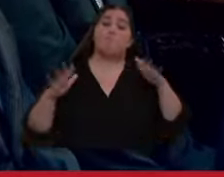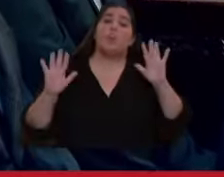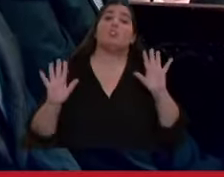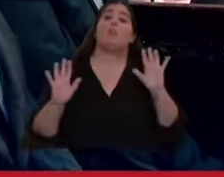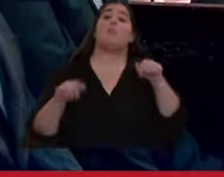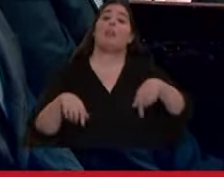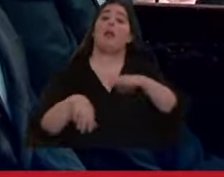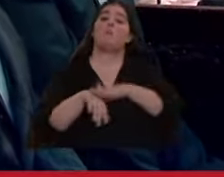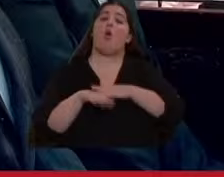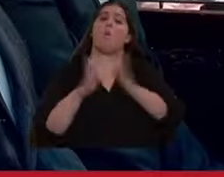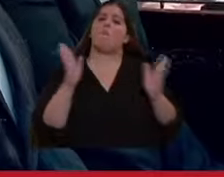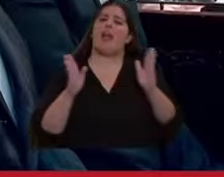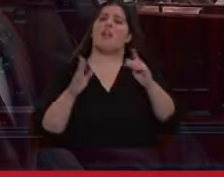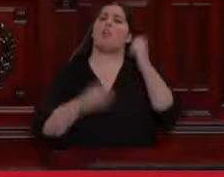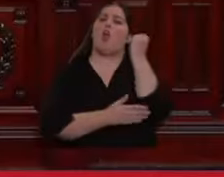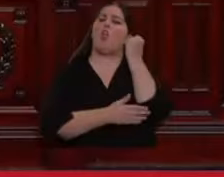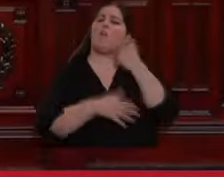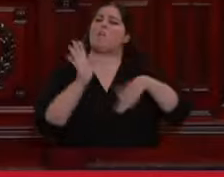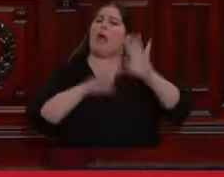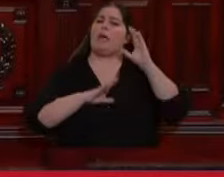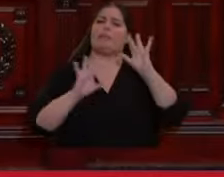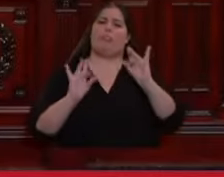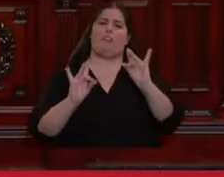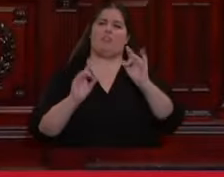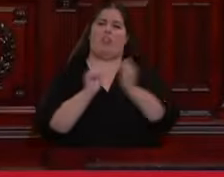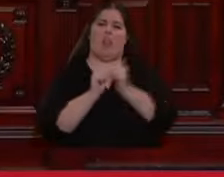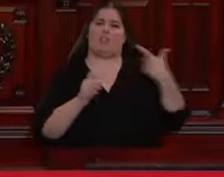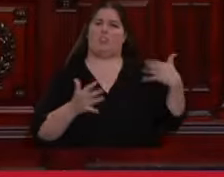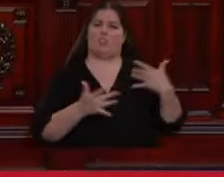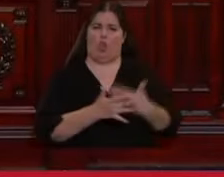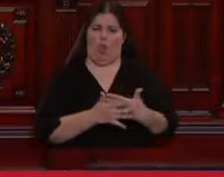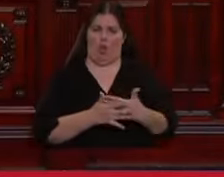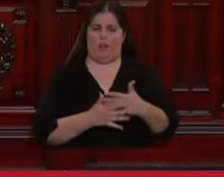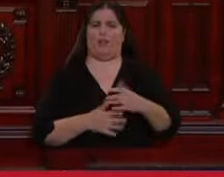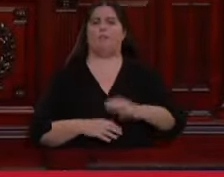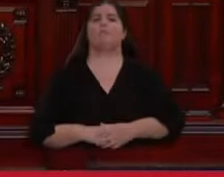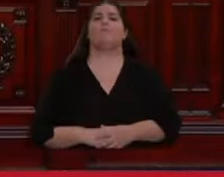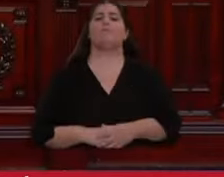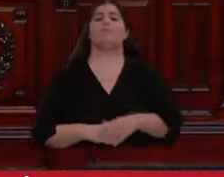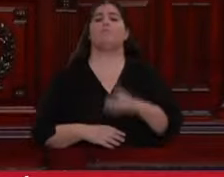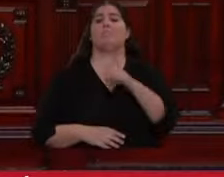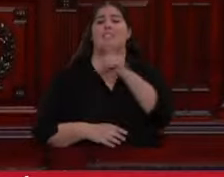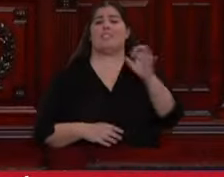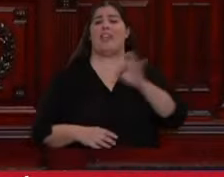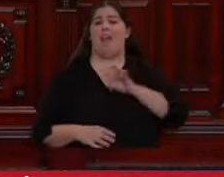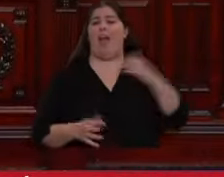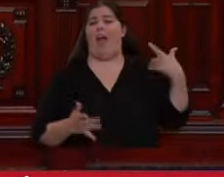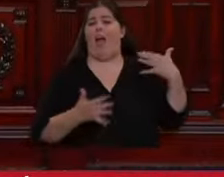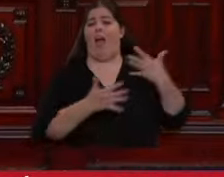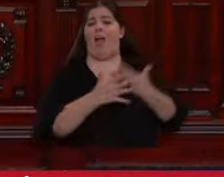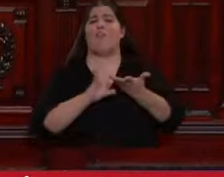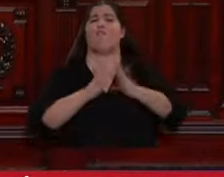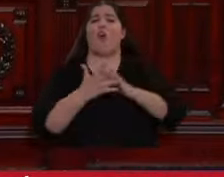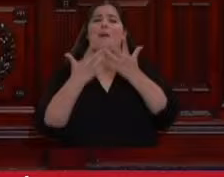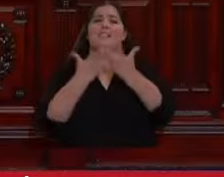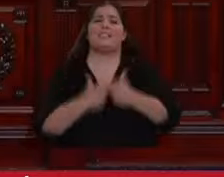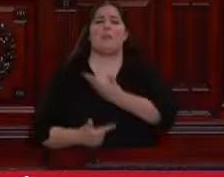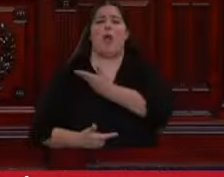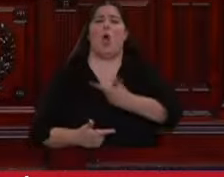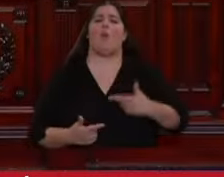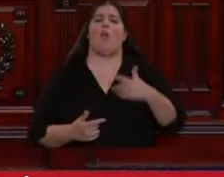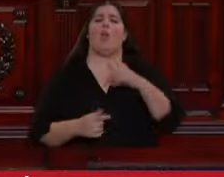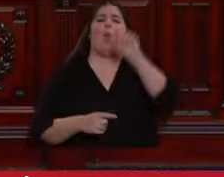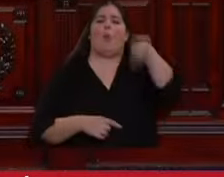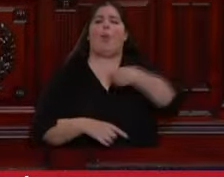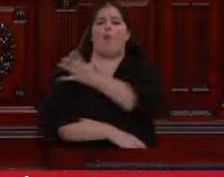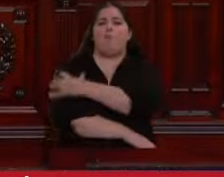categorías. Nosotros tuvimos algunas alternativas que se las llevamos a Franco en ese momento, que era que el decil más rico de la República Argentina,